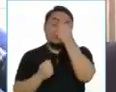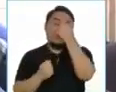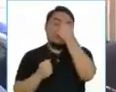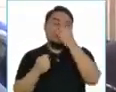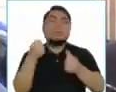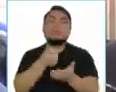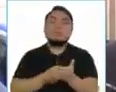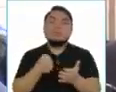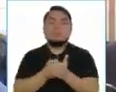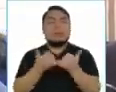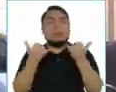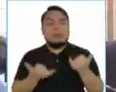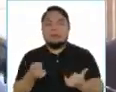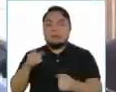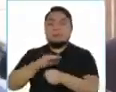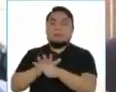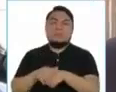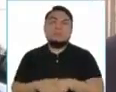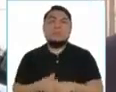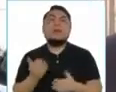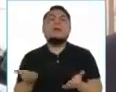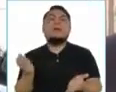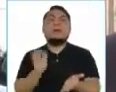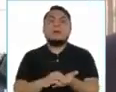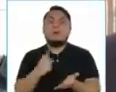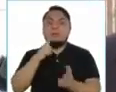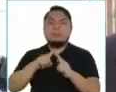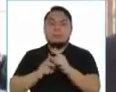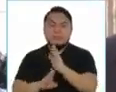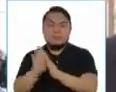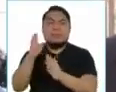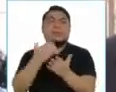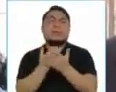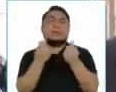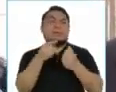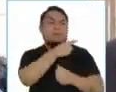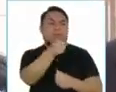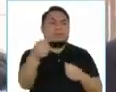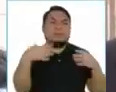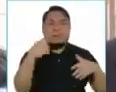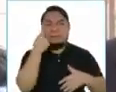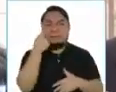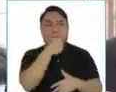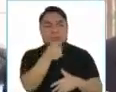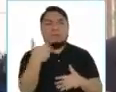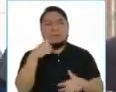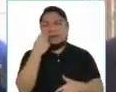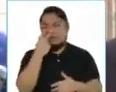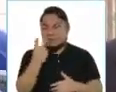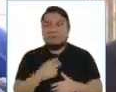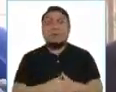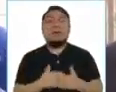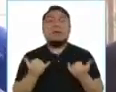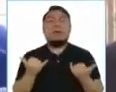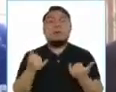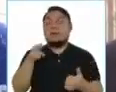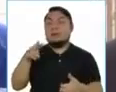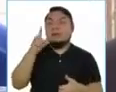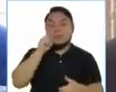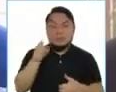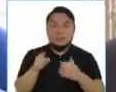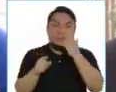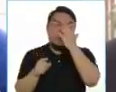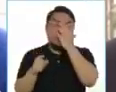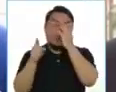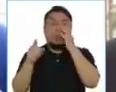luchar ahora en la pandemia, para nuevamente reactivar la economía, como ya ustedes mismos están viendo. Han visto justo el día miércoles,